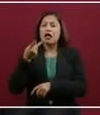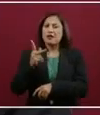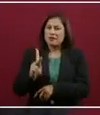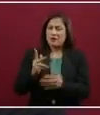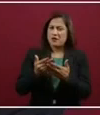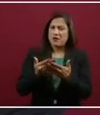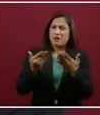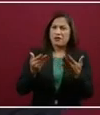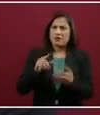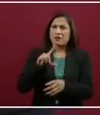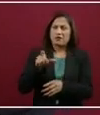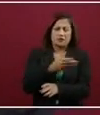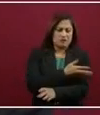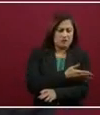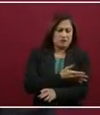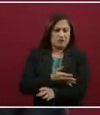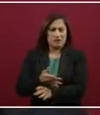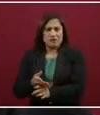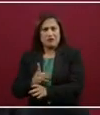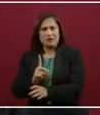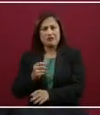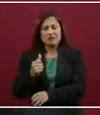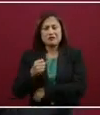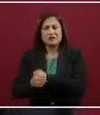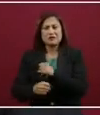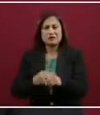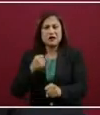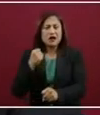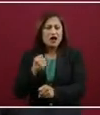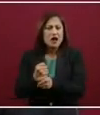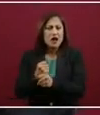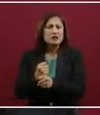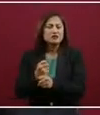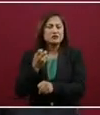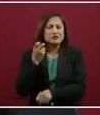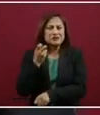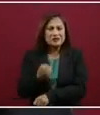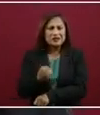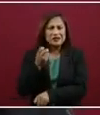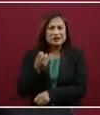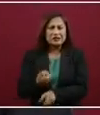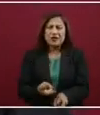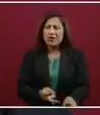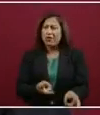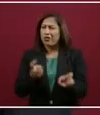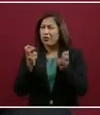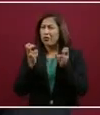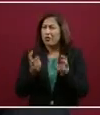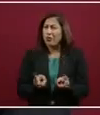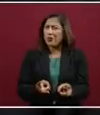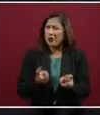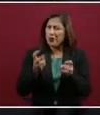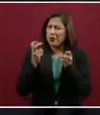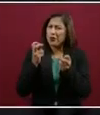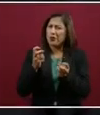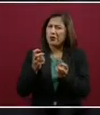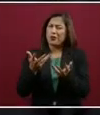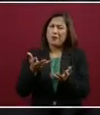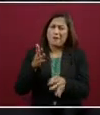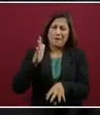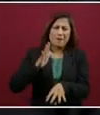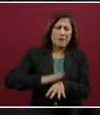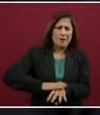En estos 36 años es cuando ha habido más saqueo, más